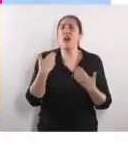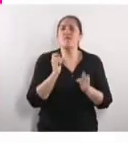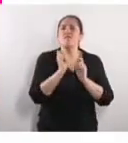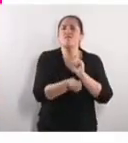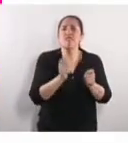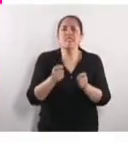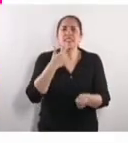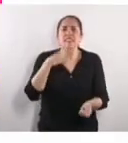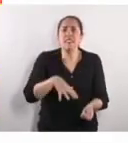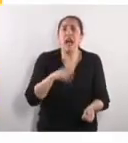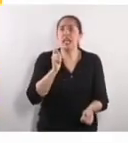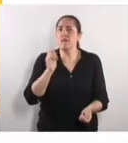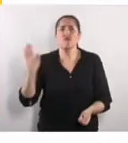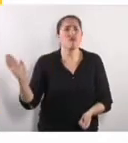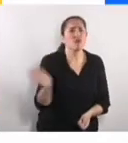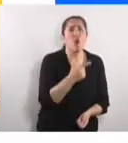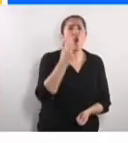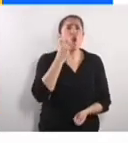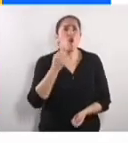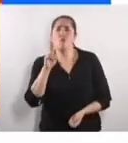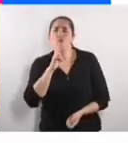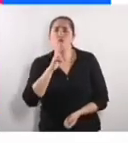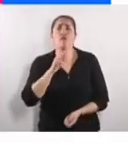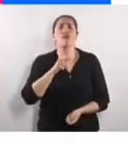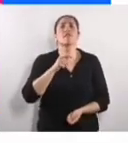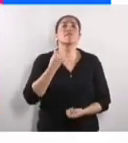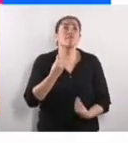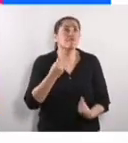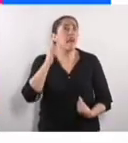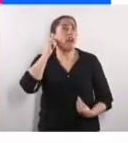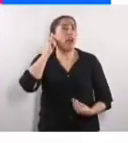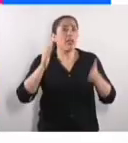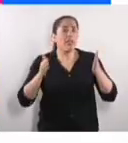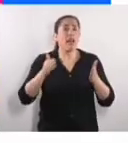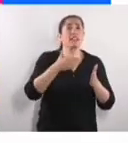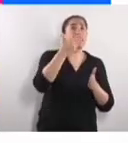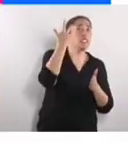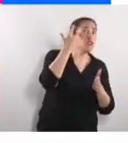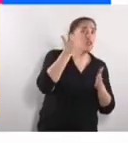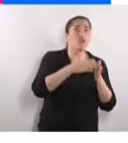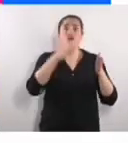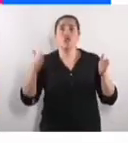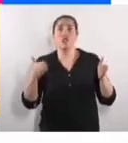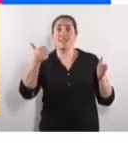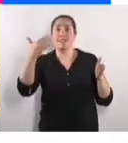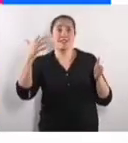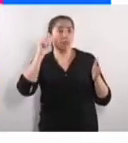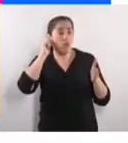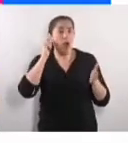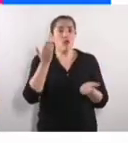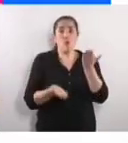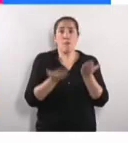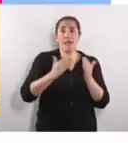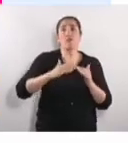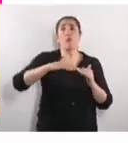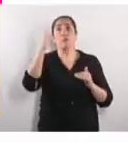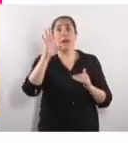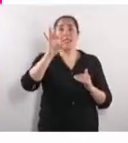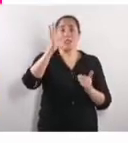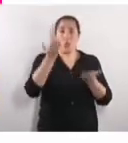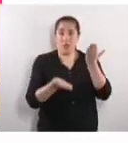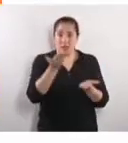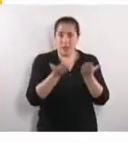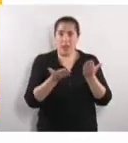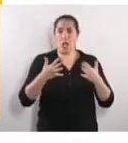Pueden donar sangre todos los hombres y mujeres que tengan entre 18 y 65 años, pesen más de 50 kilos y